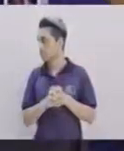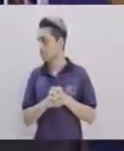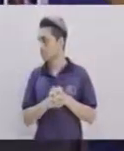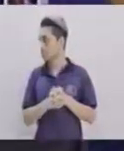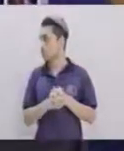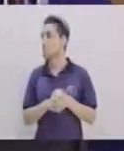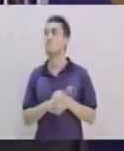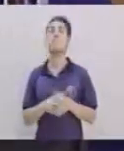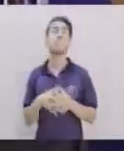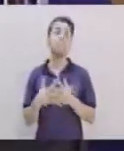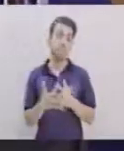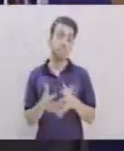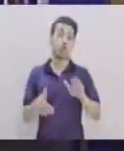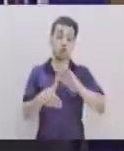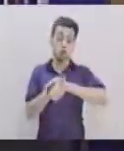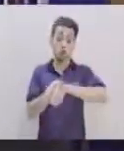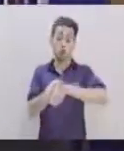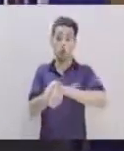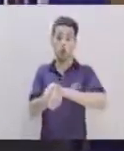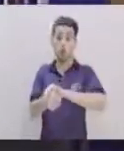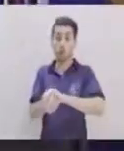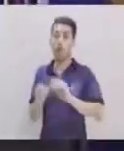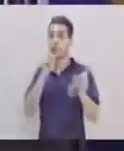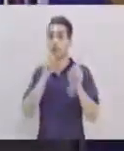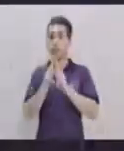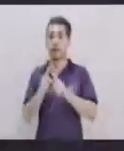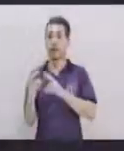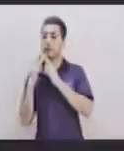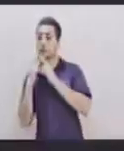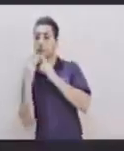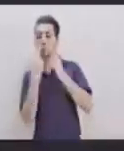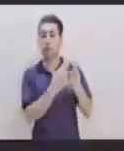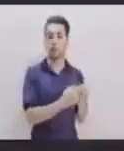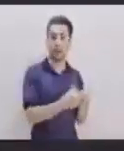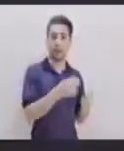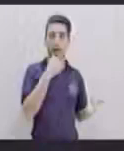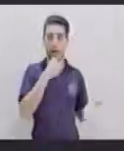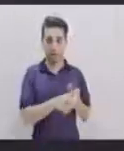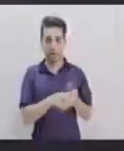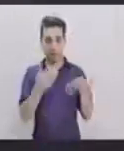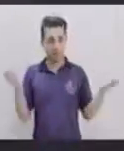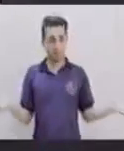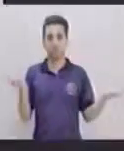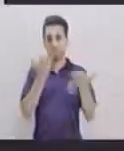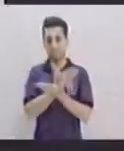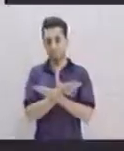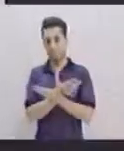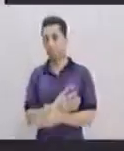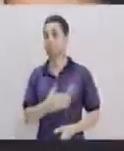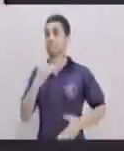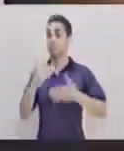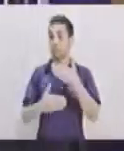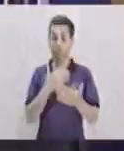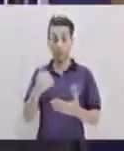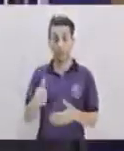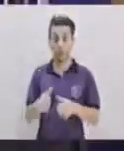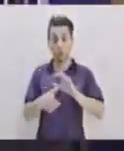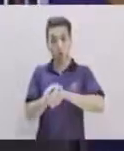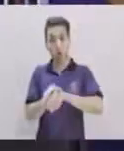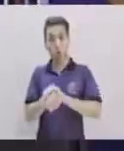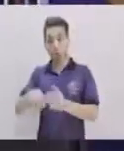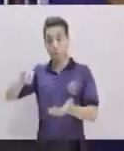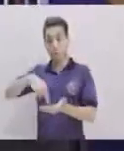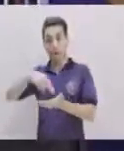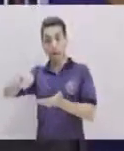Y Tortuga le contestó con otra. Y cuando Tortuga se puso a bailar, Erizo bailó